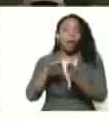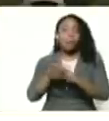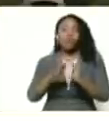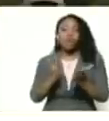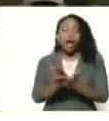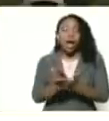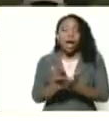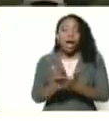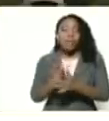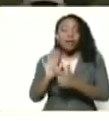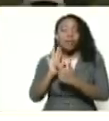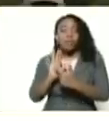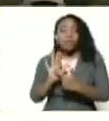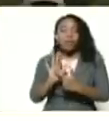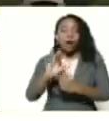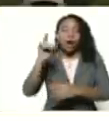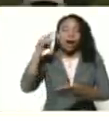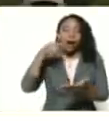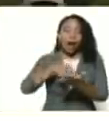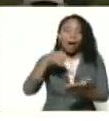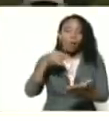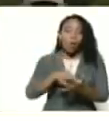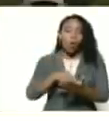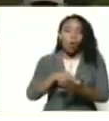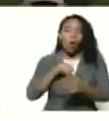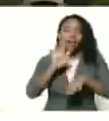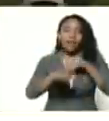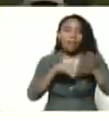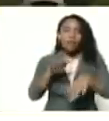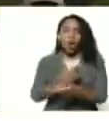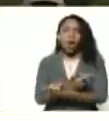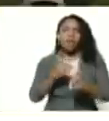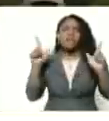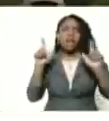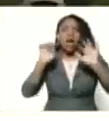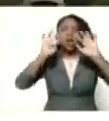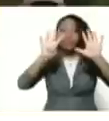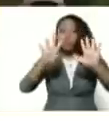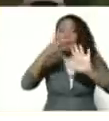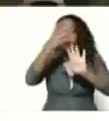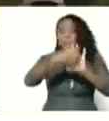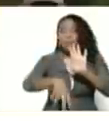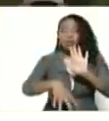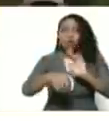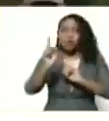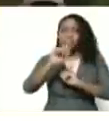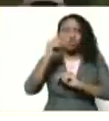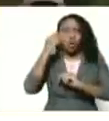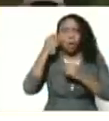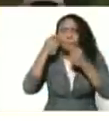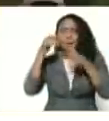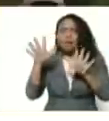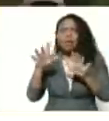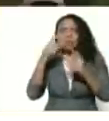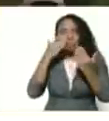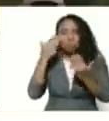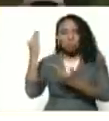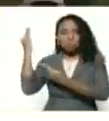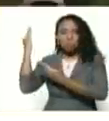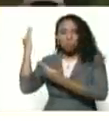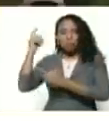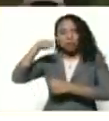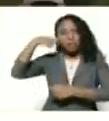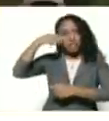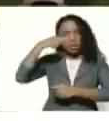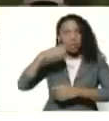de la serie Carabobo Caminos de Libertad. 9 capítulos, no se los pierdan. Vamos a ver este video